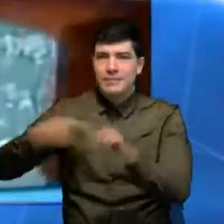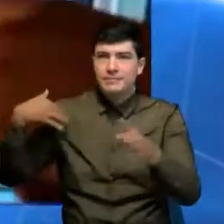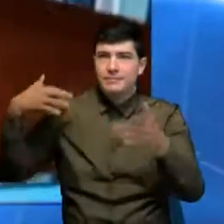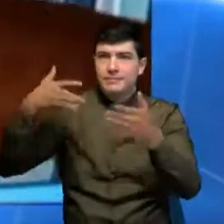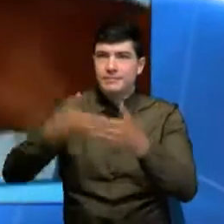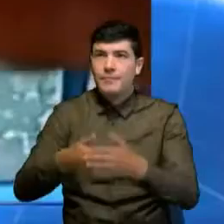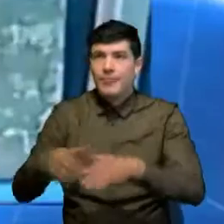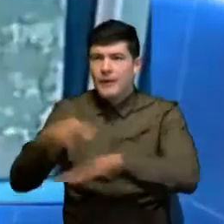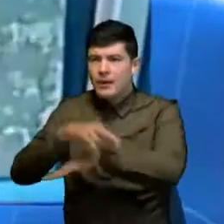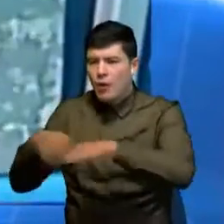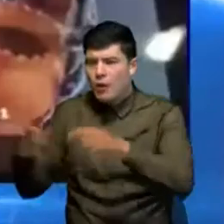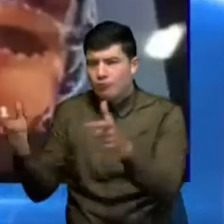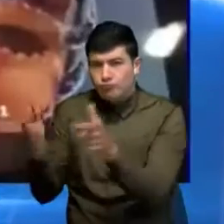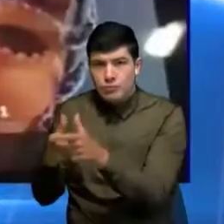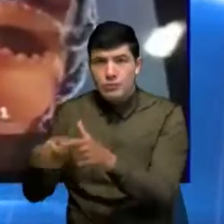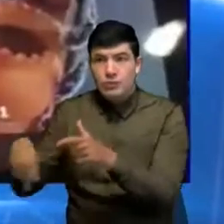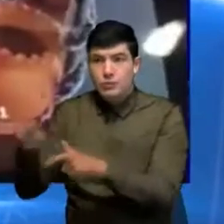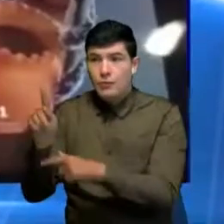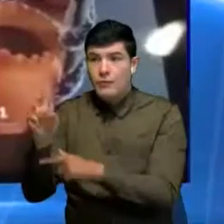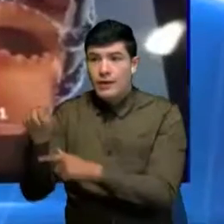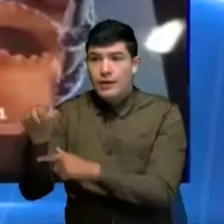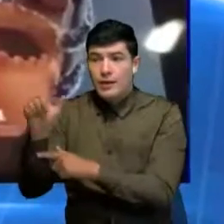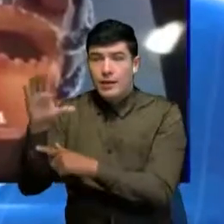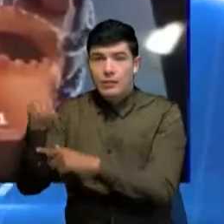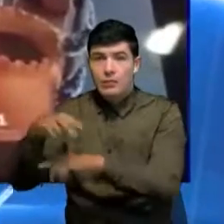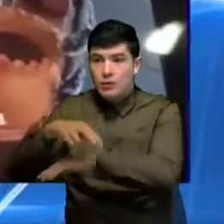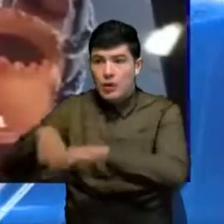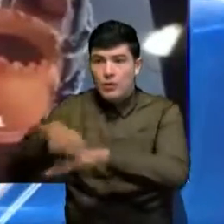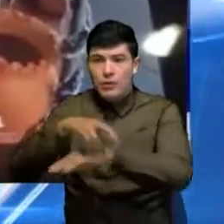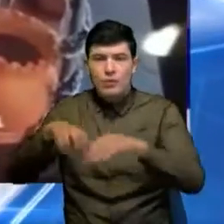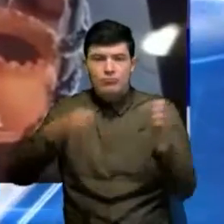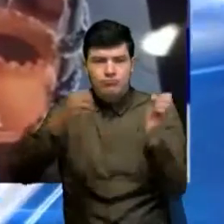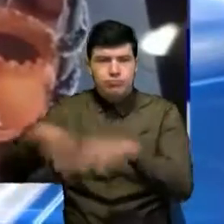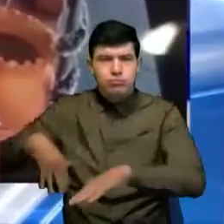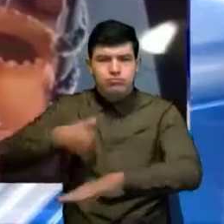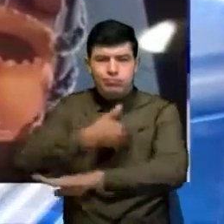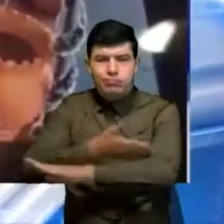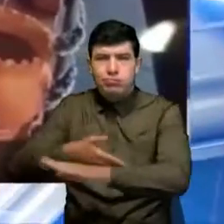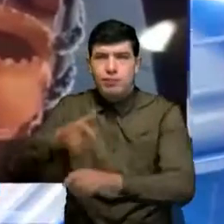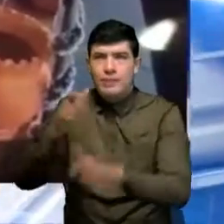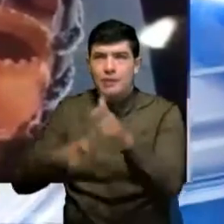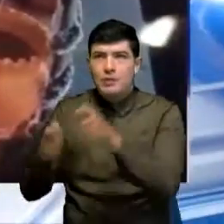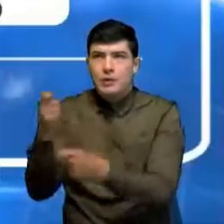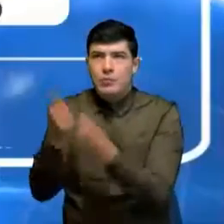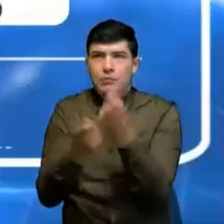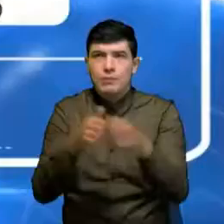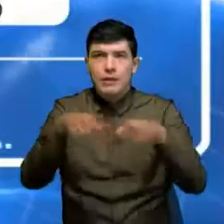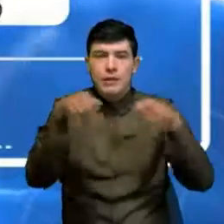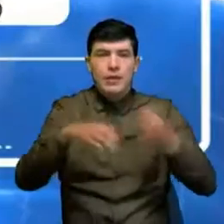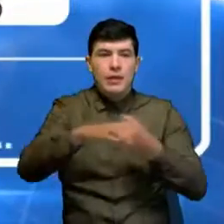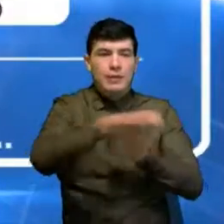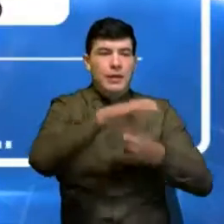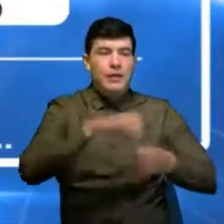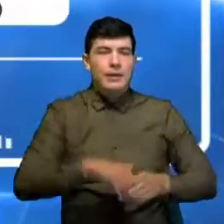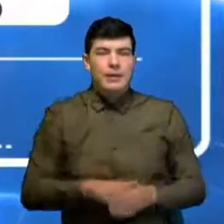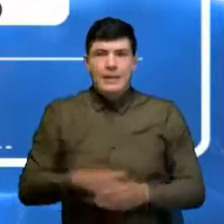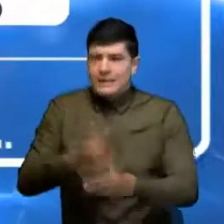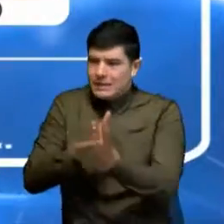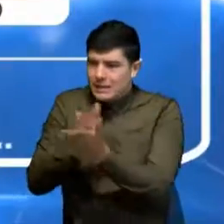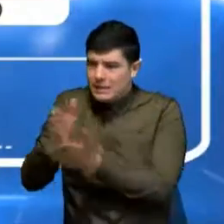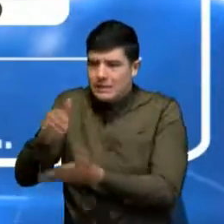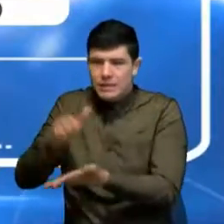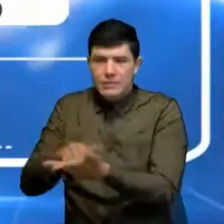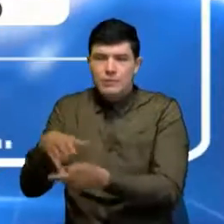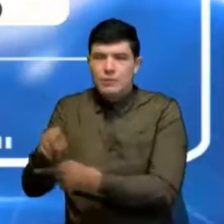de menor cuantía reportados por Fenalco han generado pérdidas millonarias a los comerciantes de la ciudad. Y así seguimos con el tema